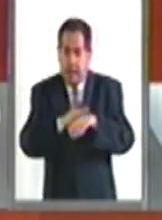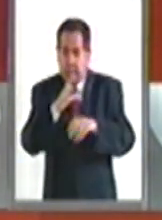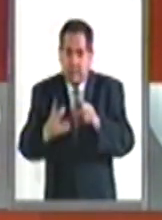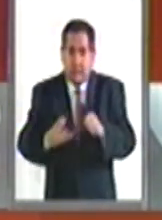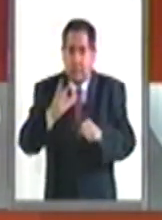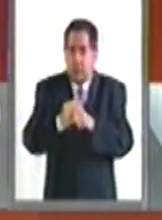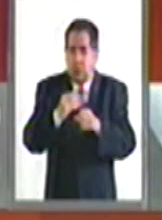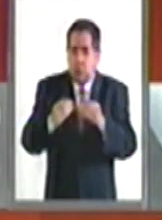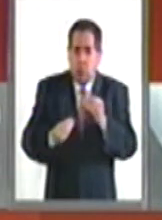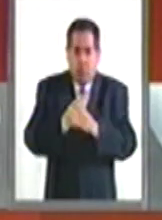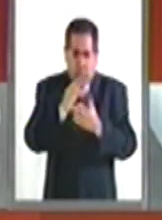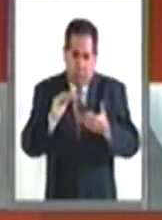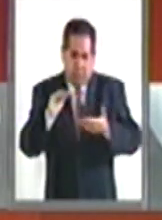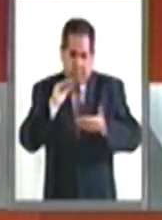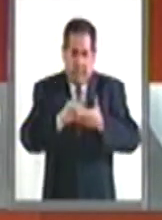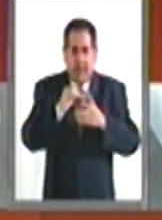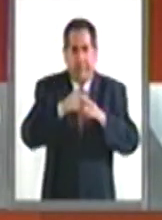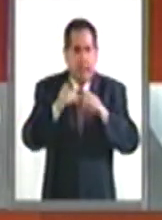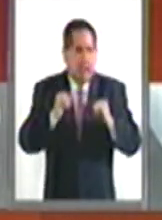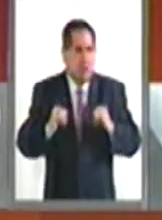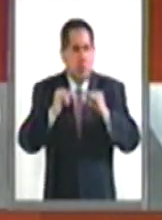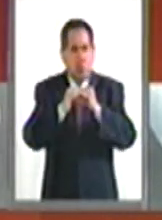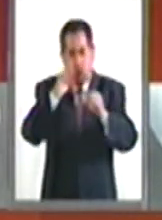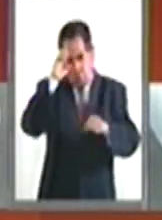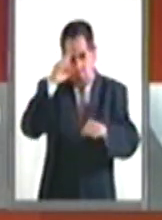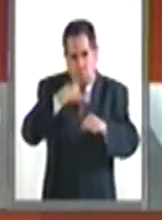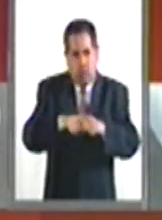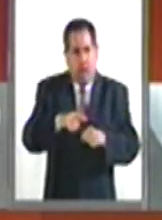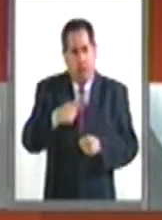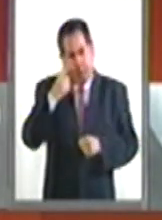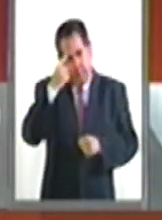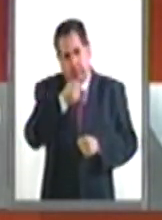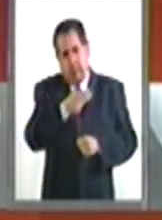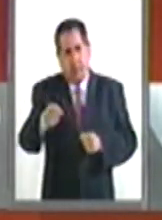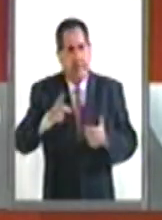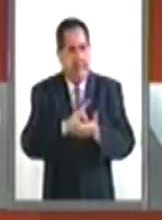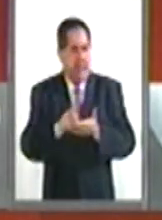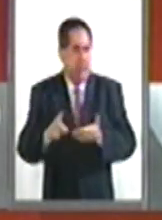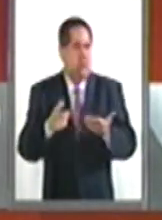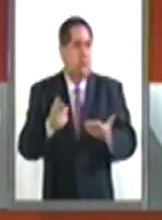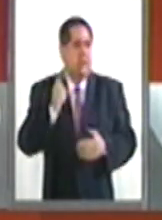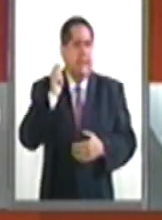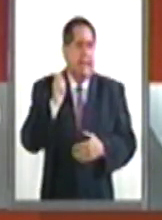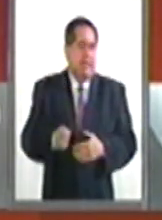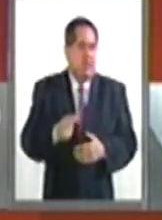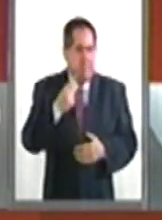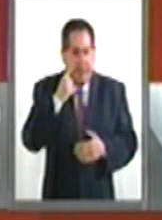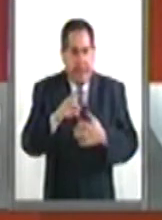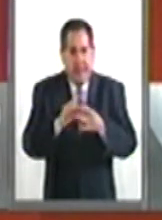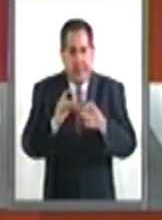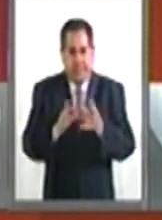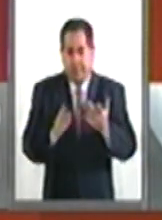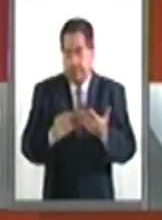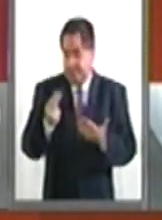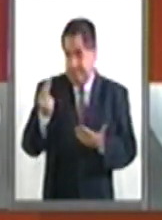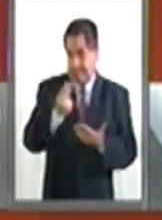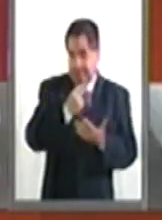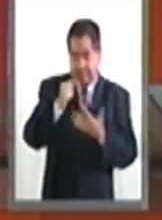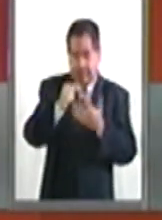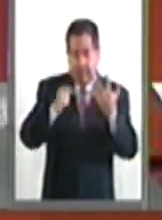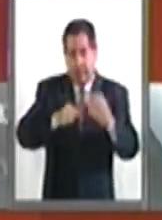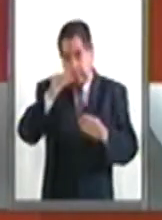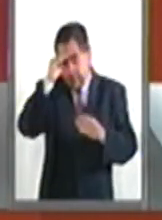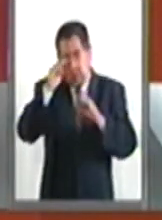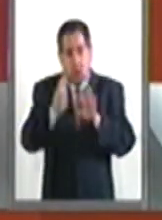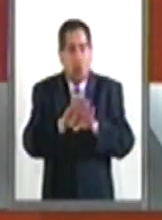nuevos elementos al bagaje institucional, cultural de los usuarios del derecho, sino la materializa en la necesidad de pensar y